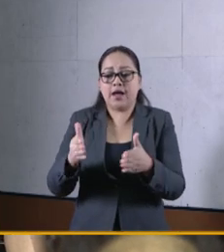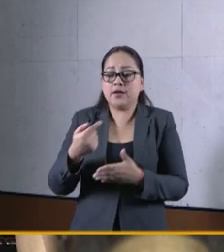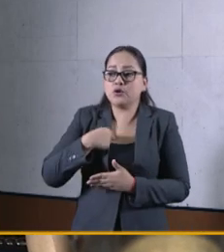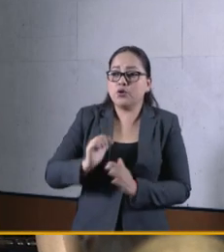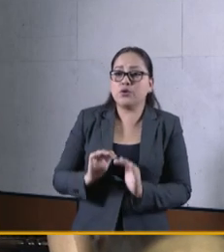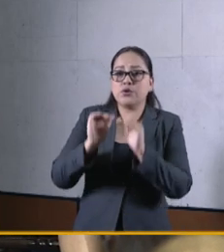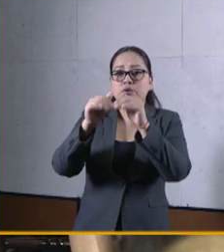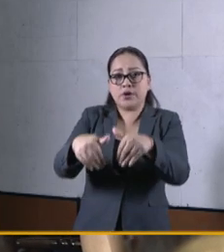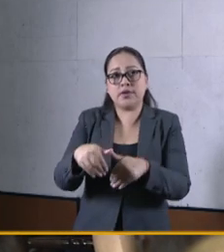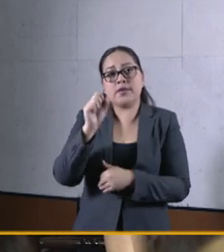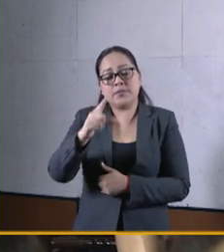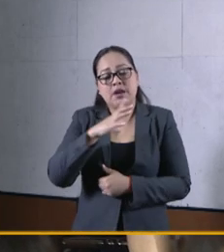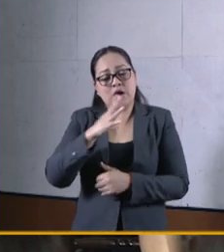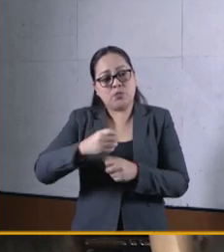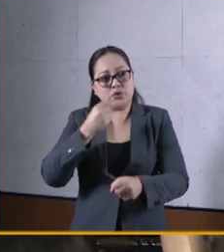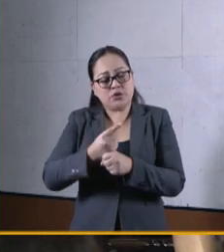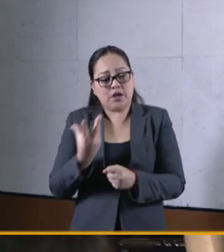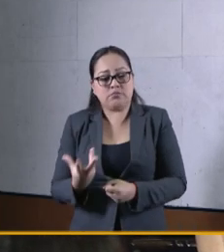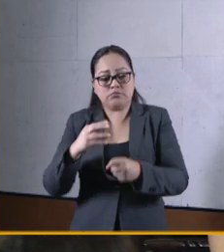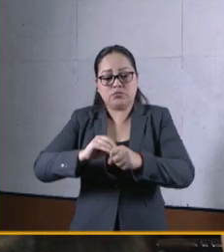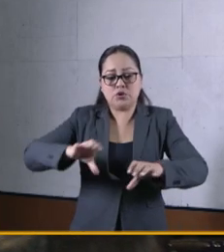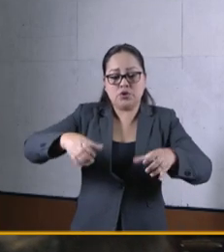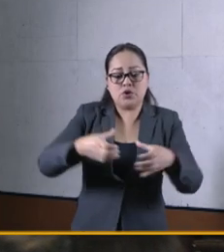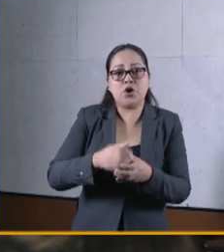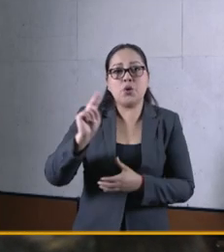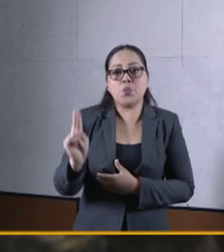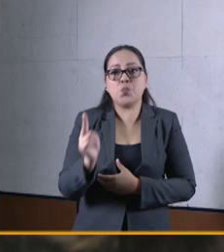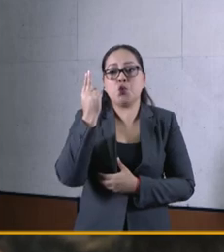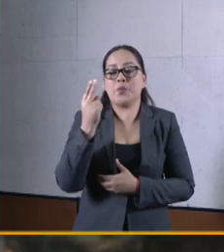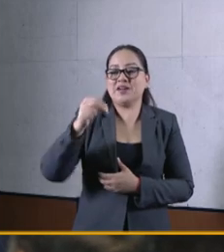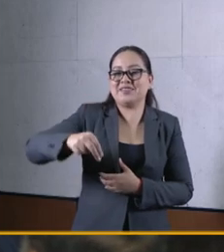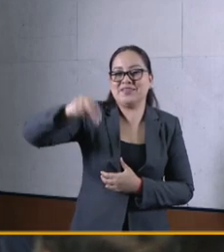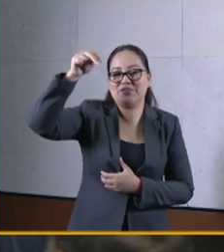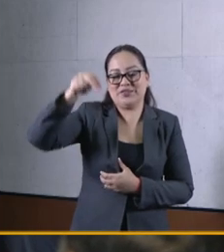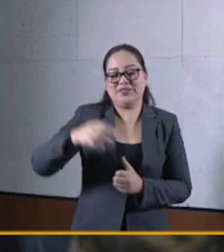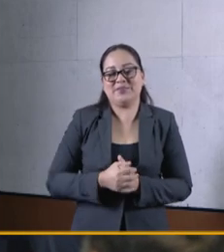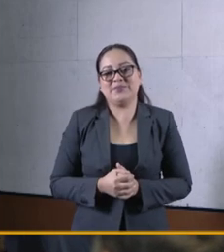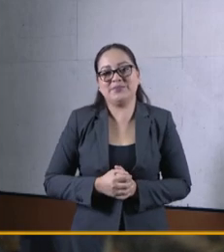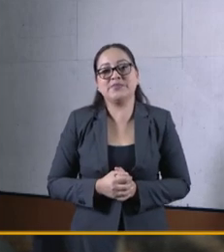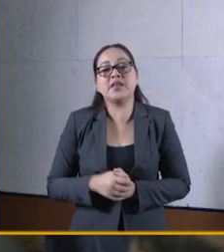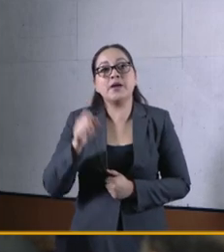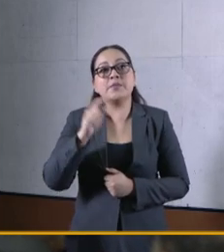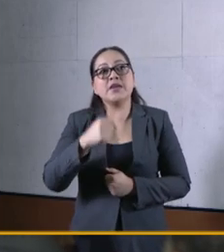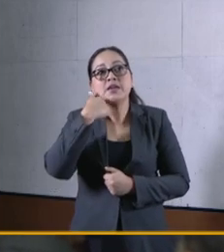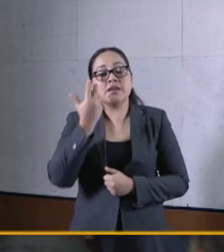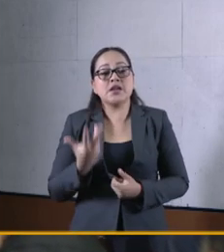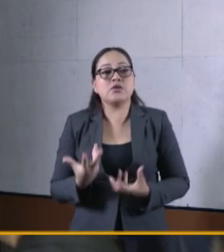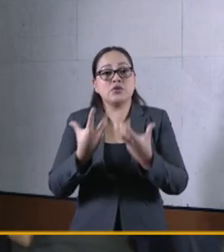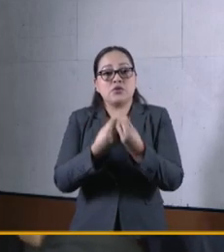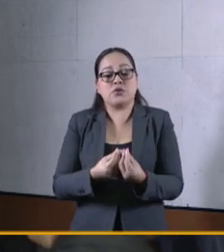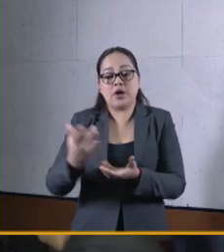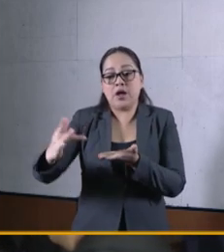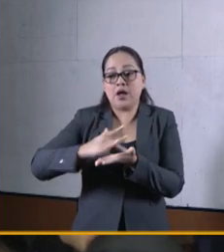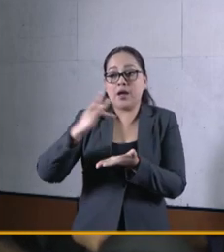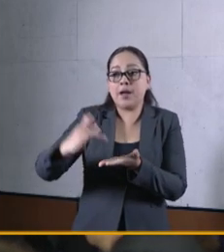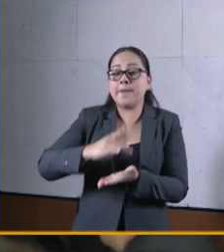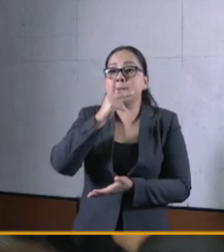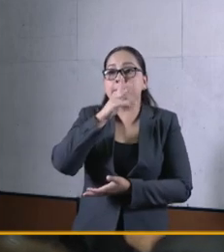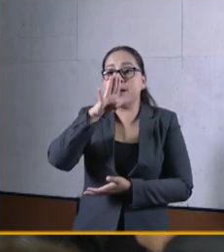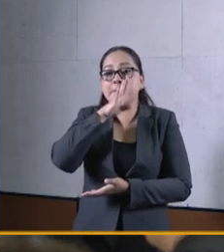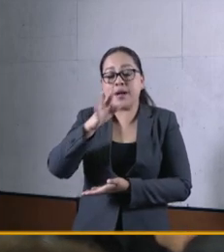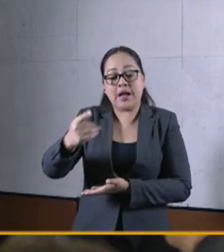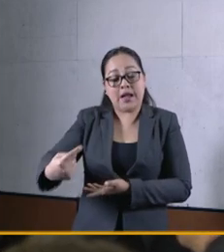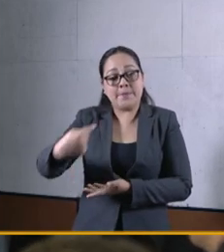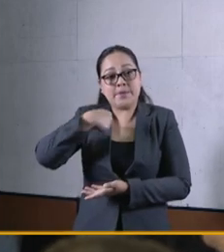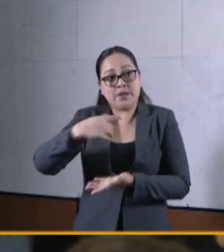puertas y arme la oportunidad de formar parte de los pumas del norte agradezco el inmenso apoyo de mis padres por siempre confiar